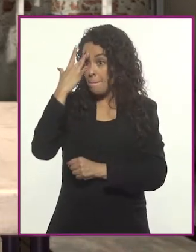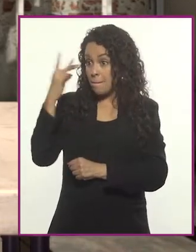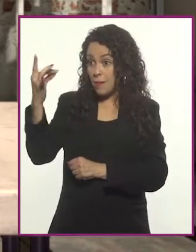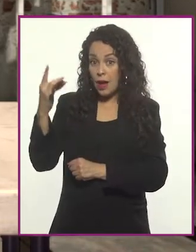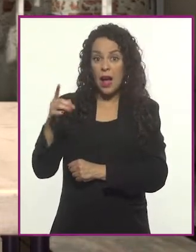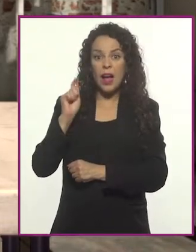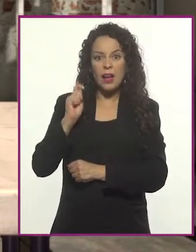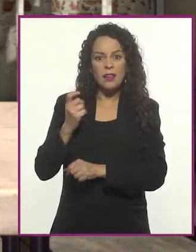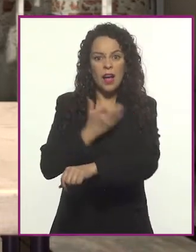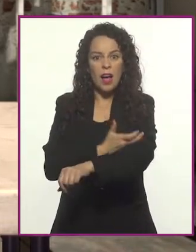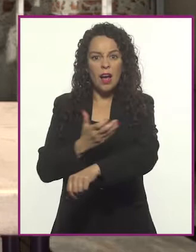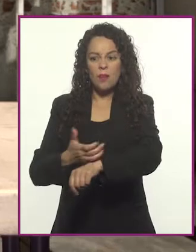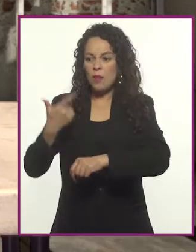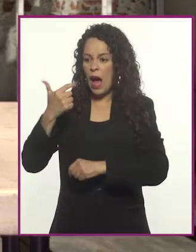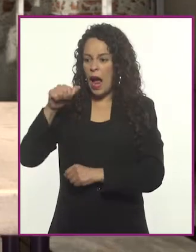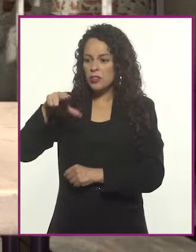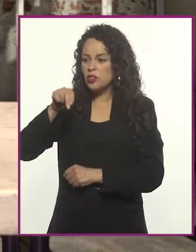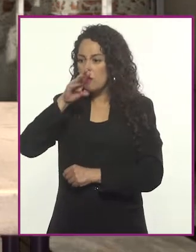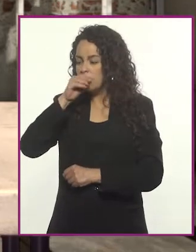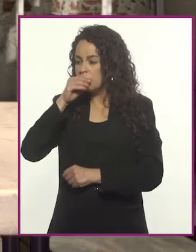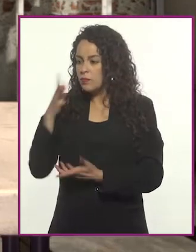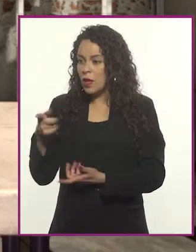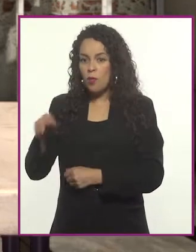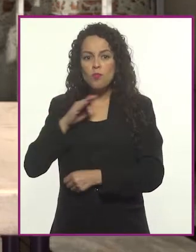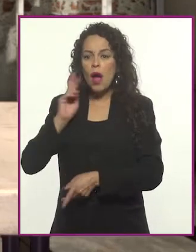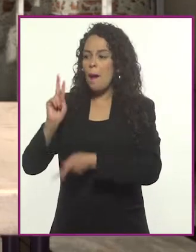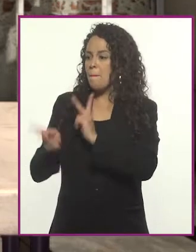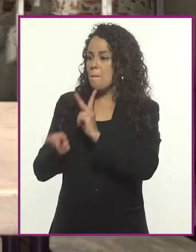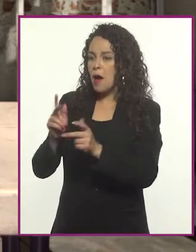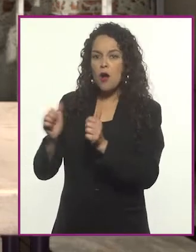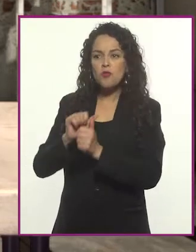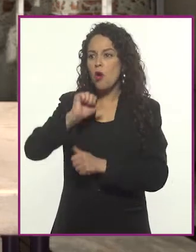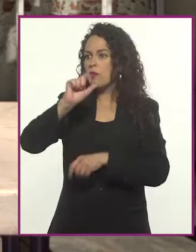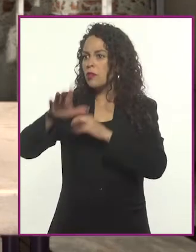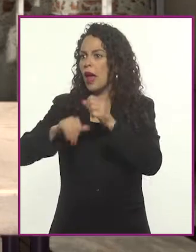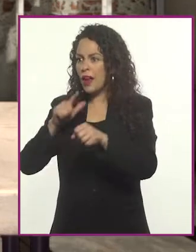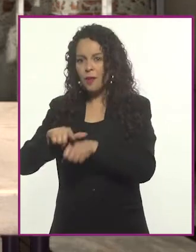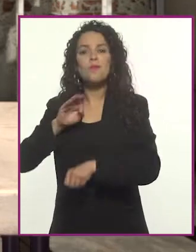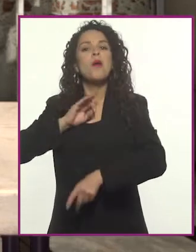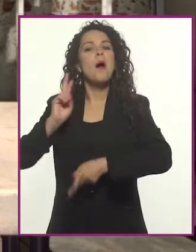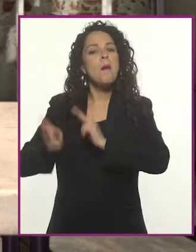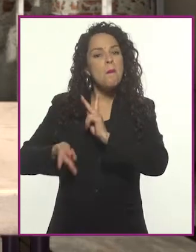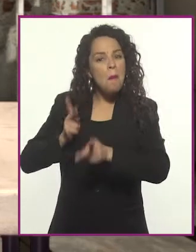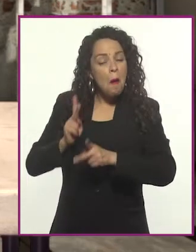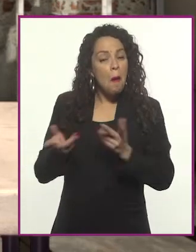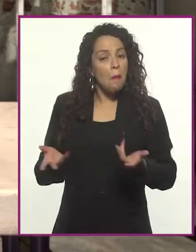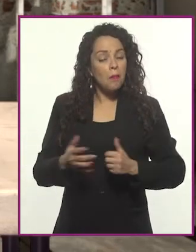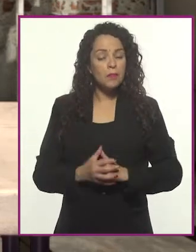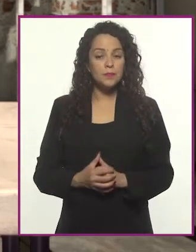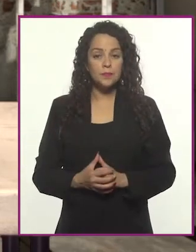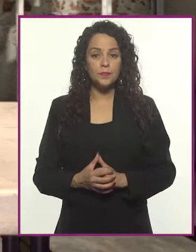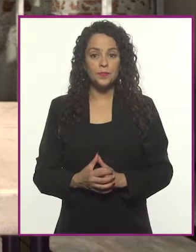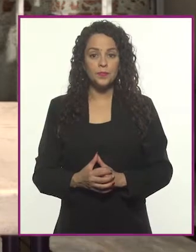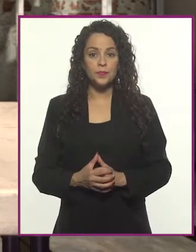gansos salvajes, con quienes puede hablar, al igual que con el resto de los animales salvajes.